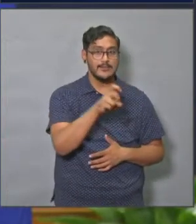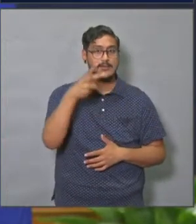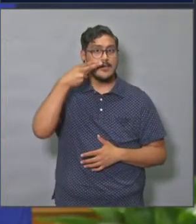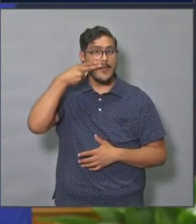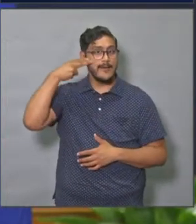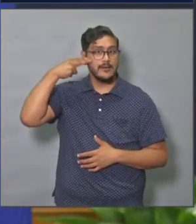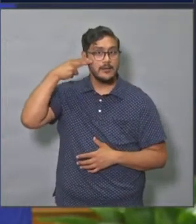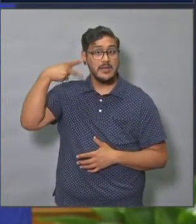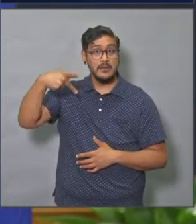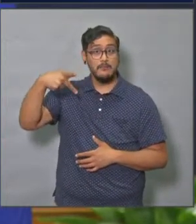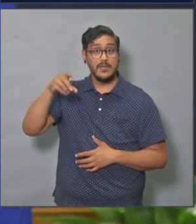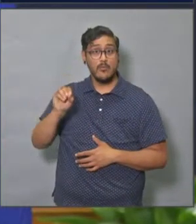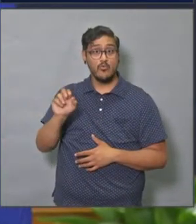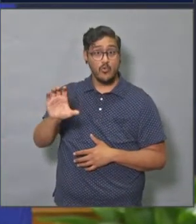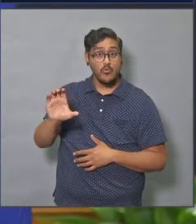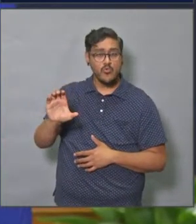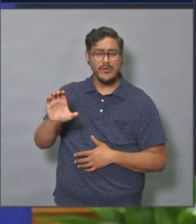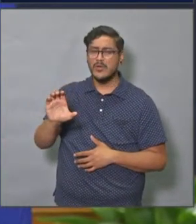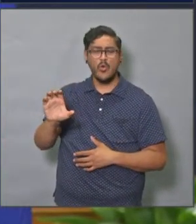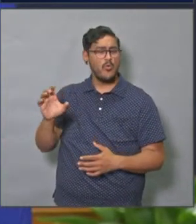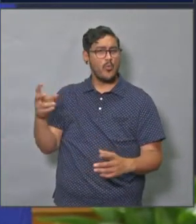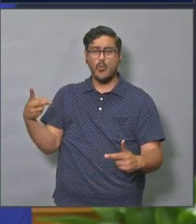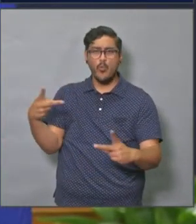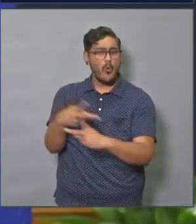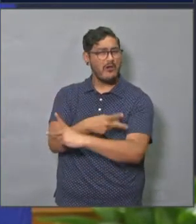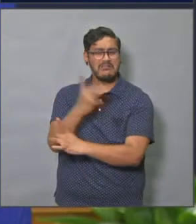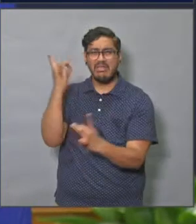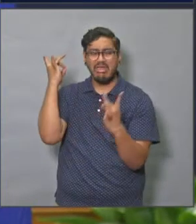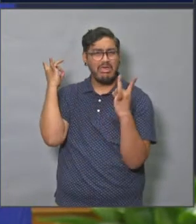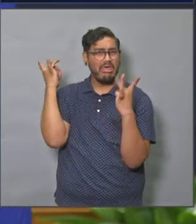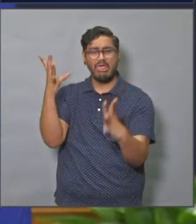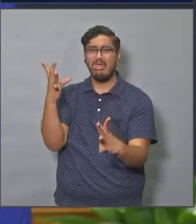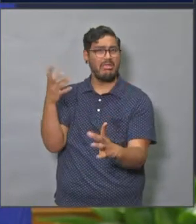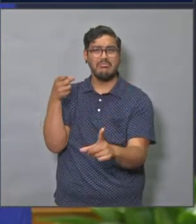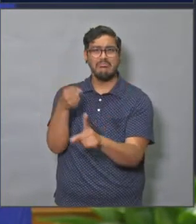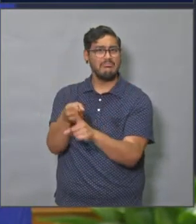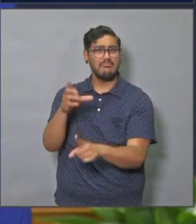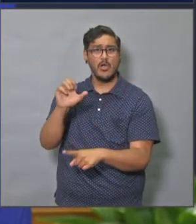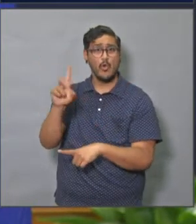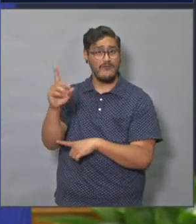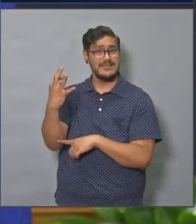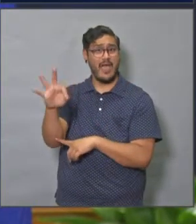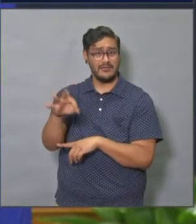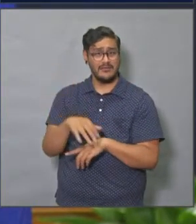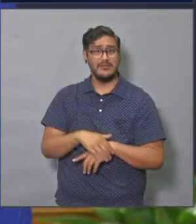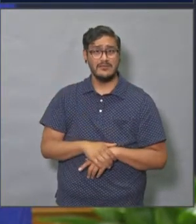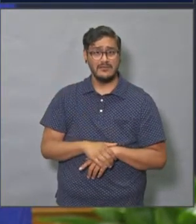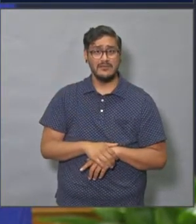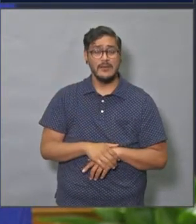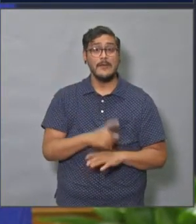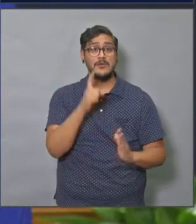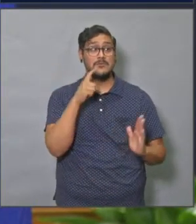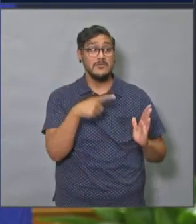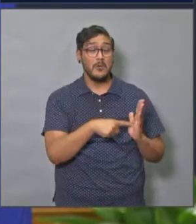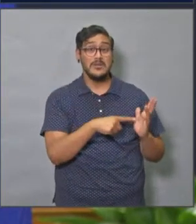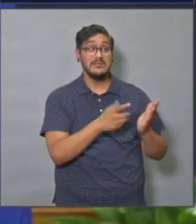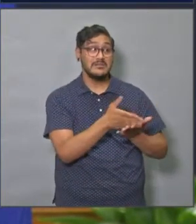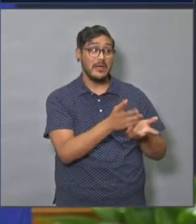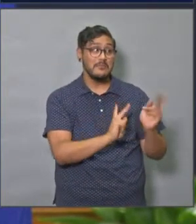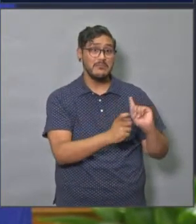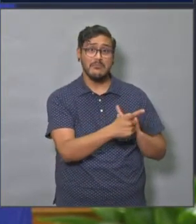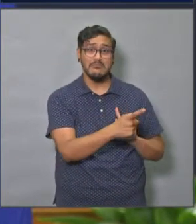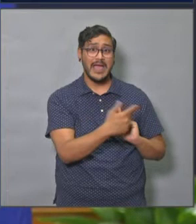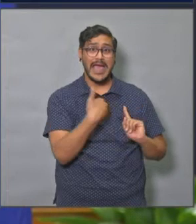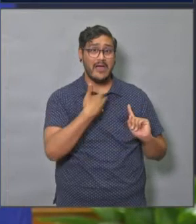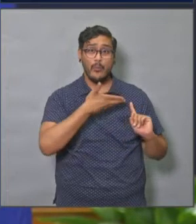y de color. Vemos que personas de bajos recursos, quienes no tienen seguro médico, son